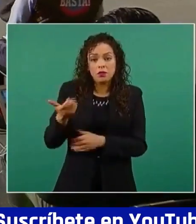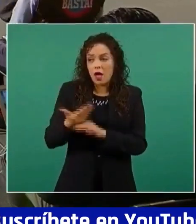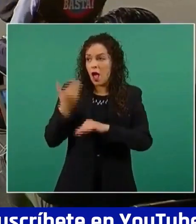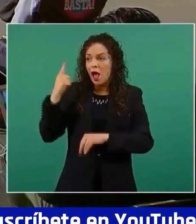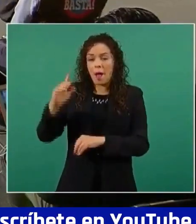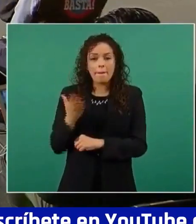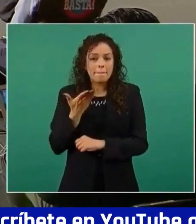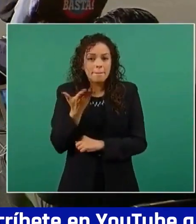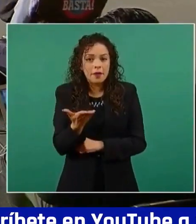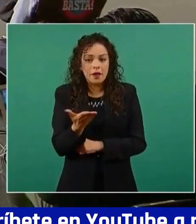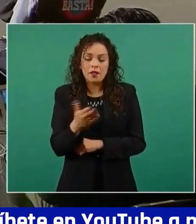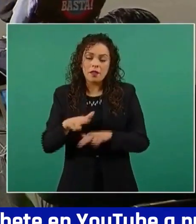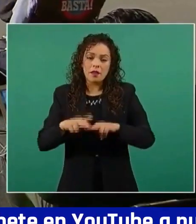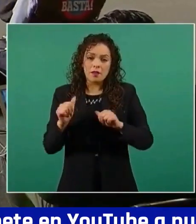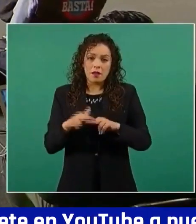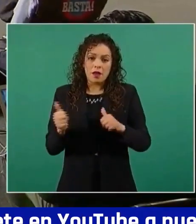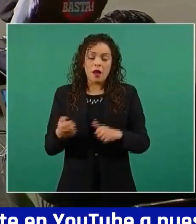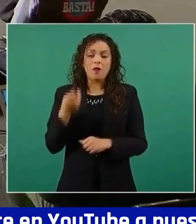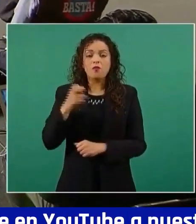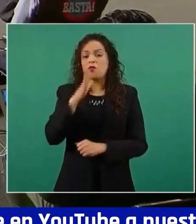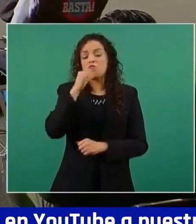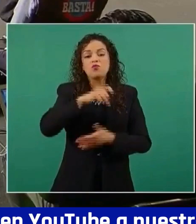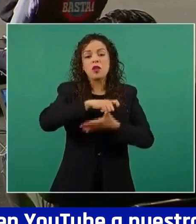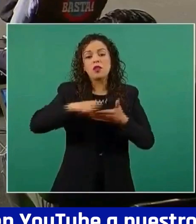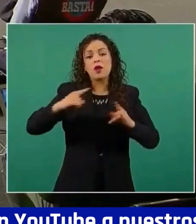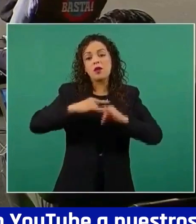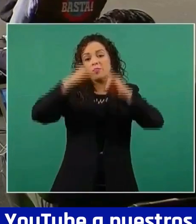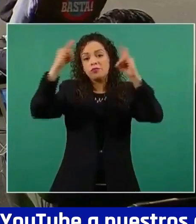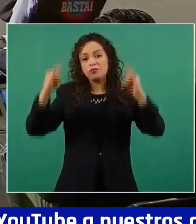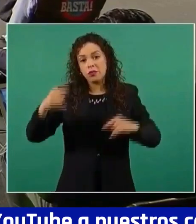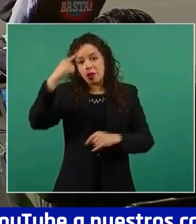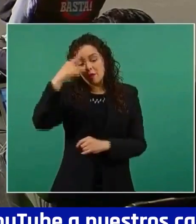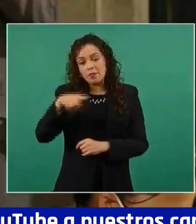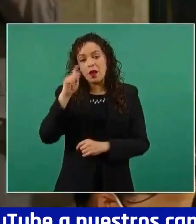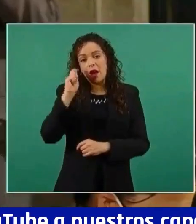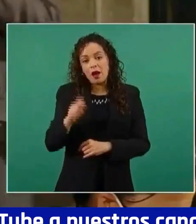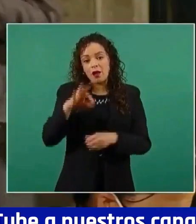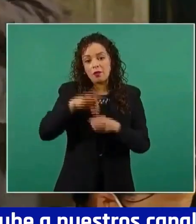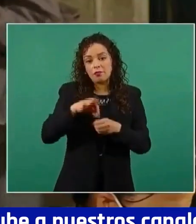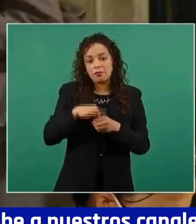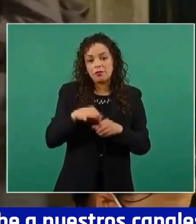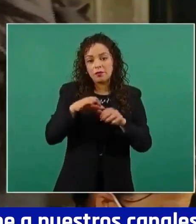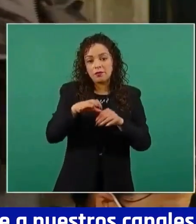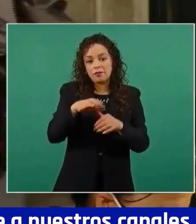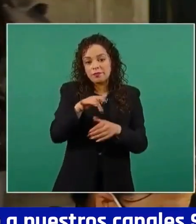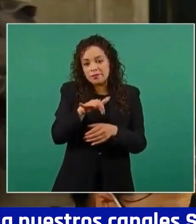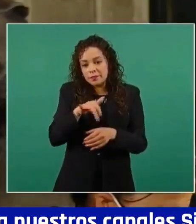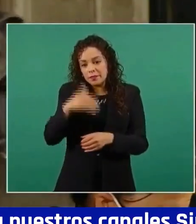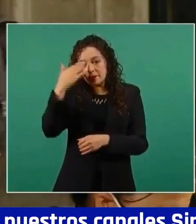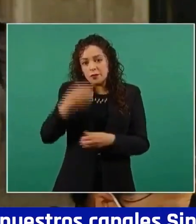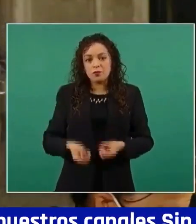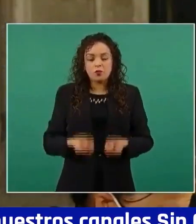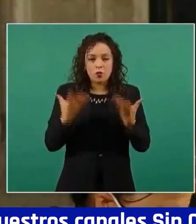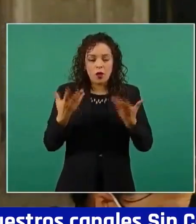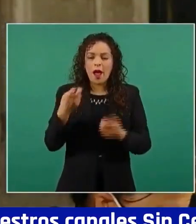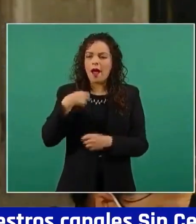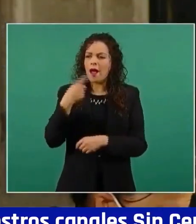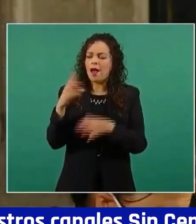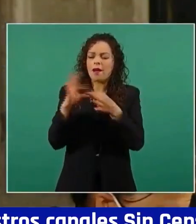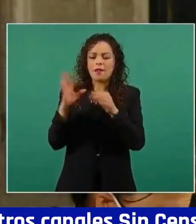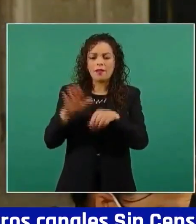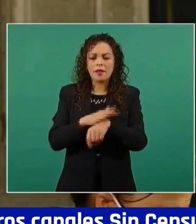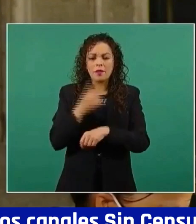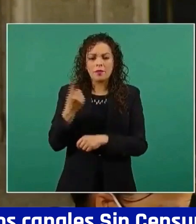solicitado, pues entonces no habían podido adquirir una carpa para el escrutinio. Eso se lo planteo, presidente, porque el